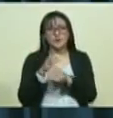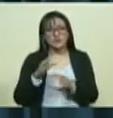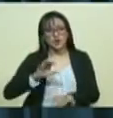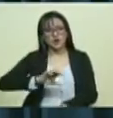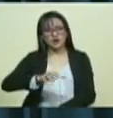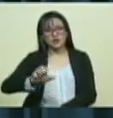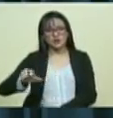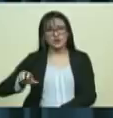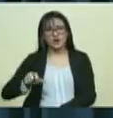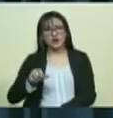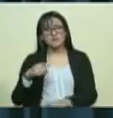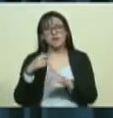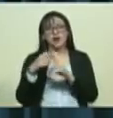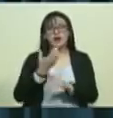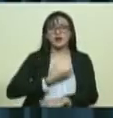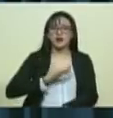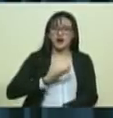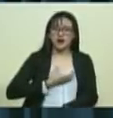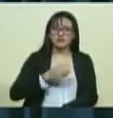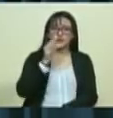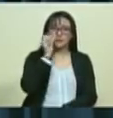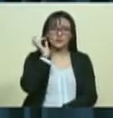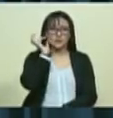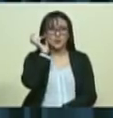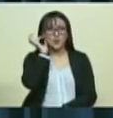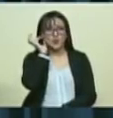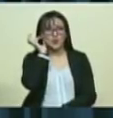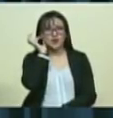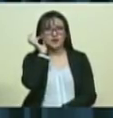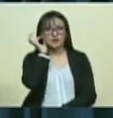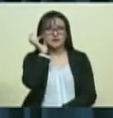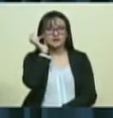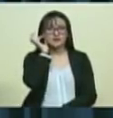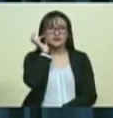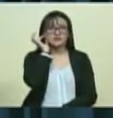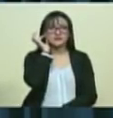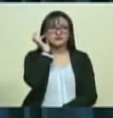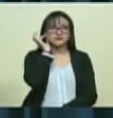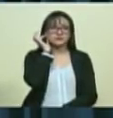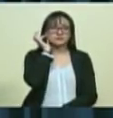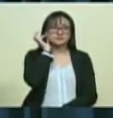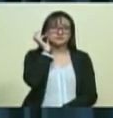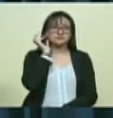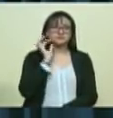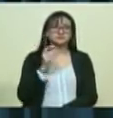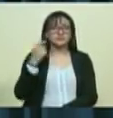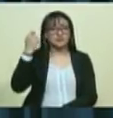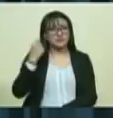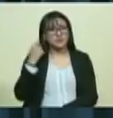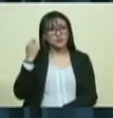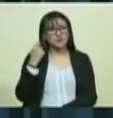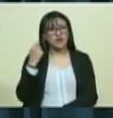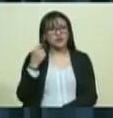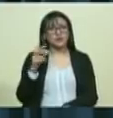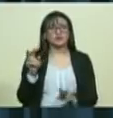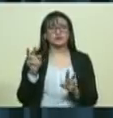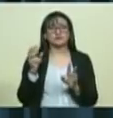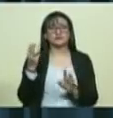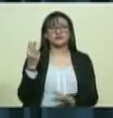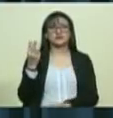de alcaldes y alcaldesas municipales de parlamentos en los tres ámbitos